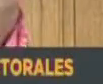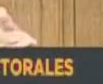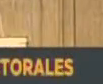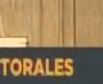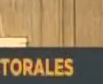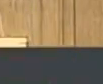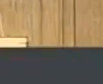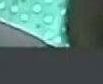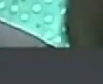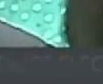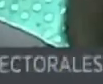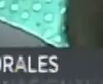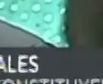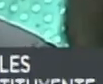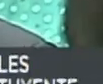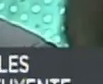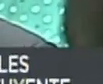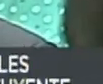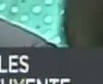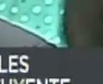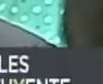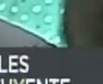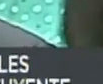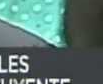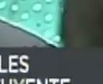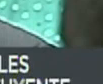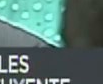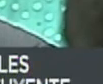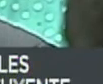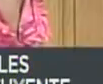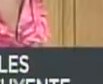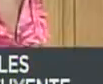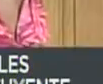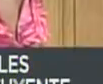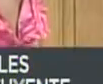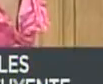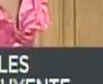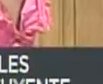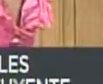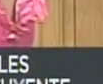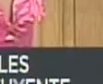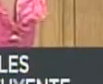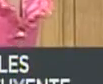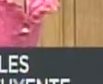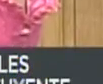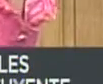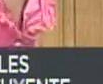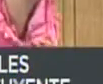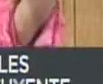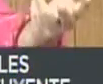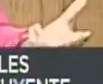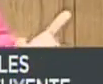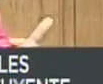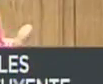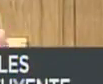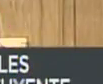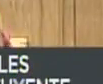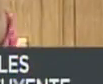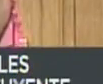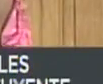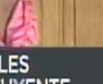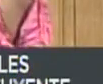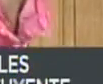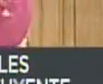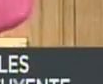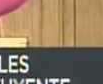mira, es un montón de trabajo, es mucho trabajo lo que hemos hecho. Esto es el proceso electoral es complejo,